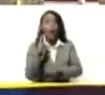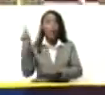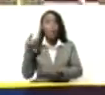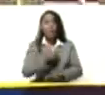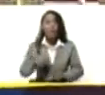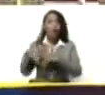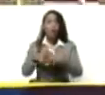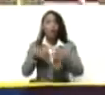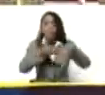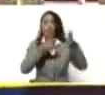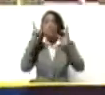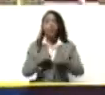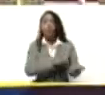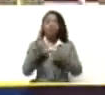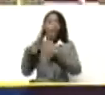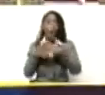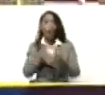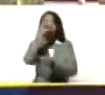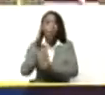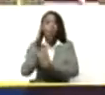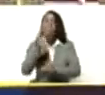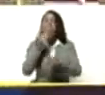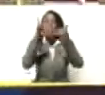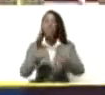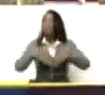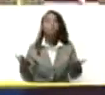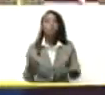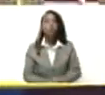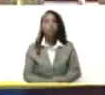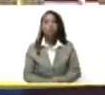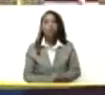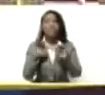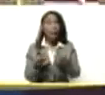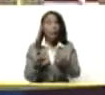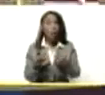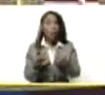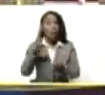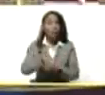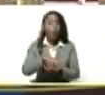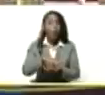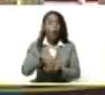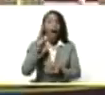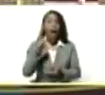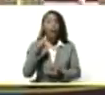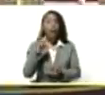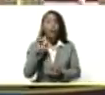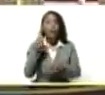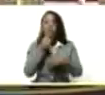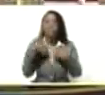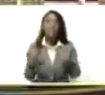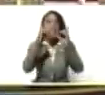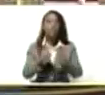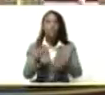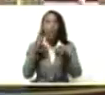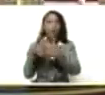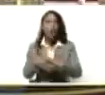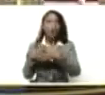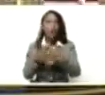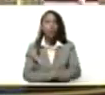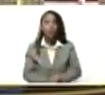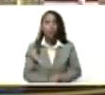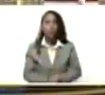esta vacuna surgió para adultos producto de la pandemia pero si alguien